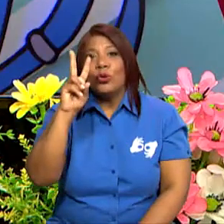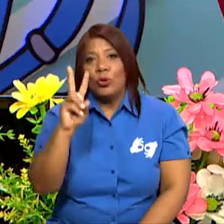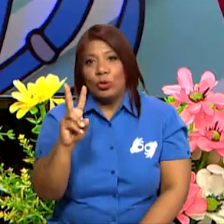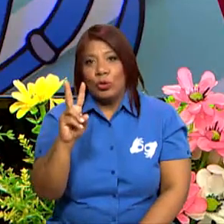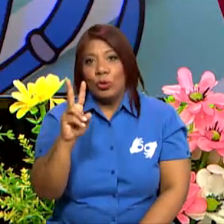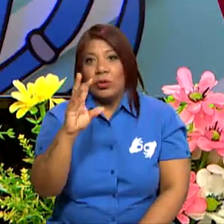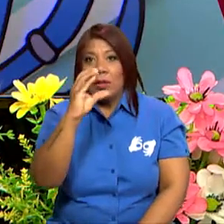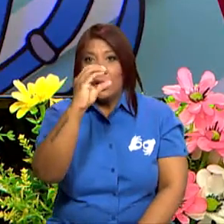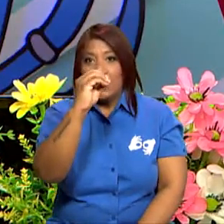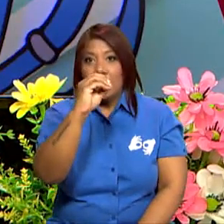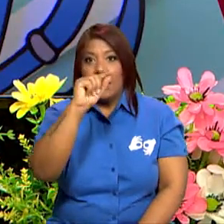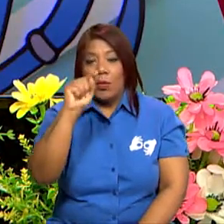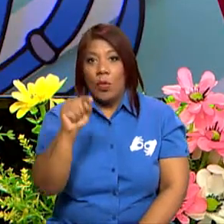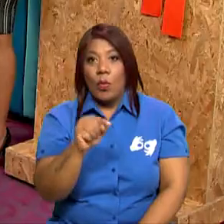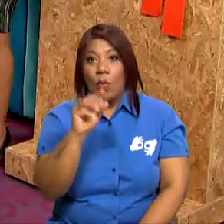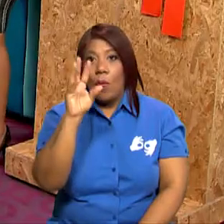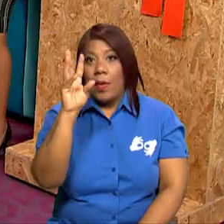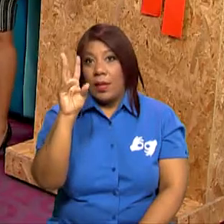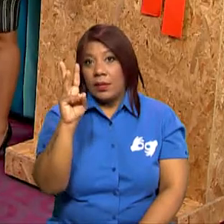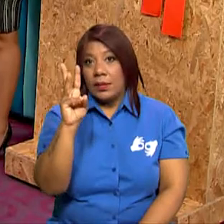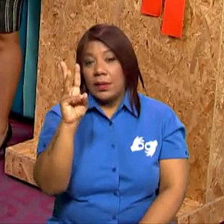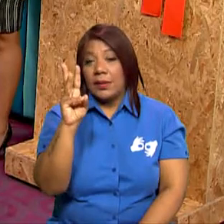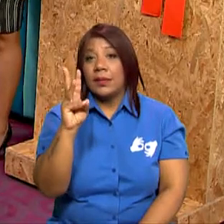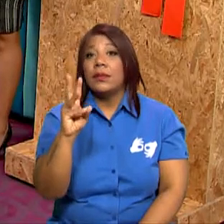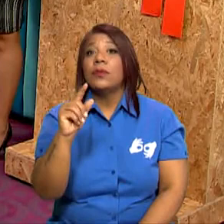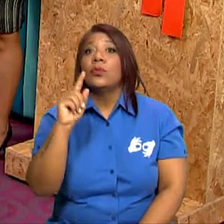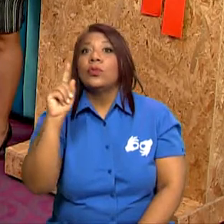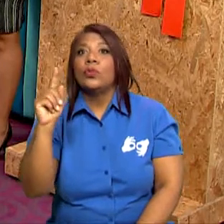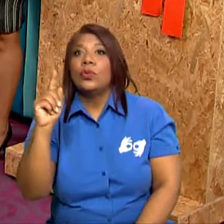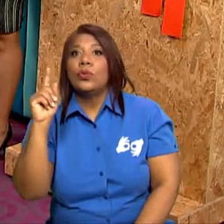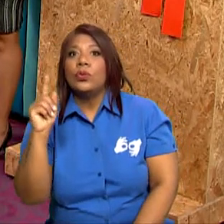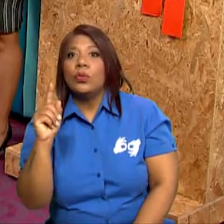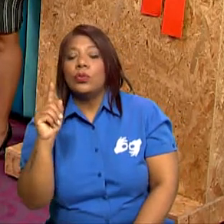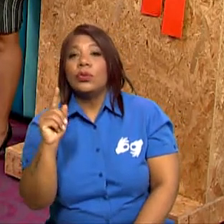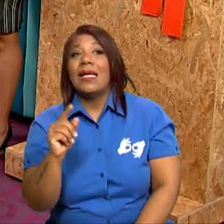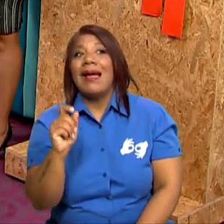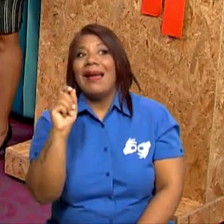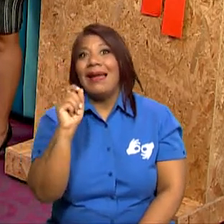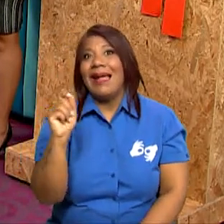maestra. 2 espacios porque el 100 tiene 2 ceros. Entonces, si tengo